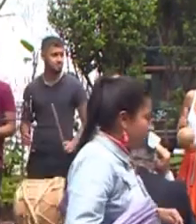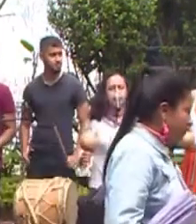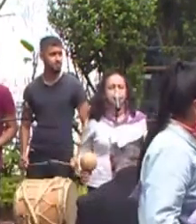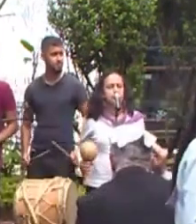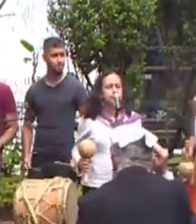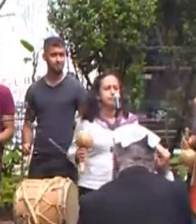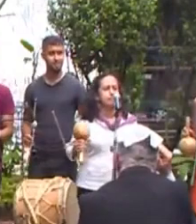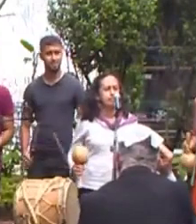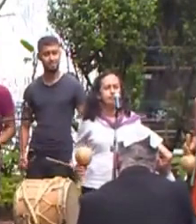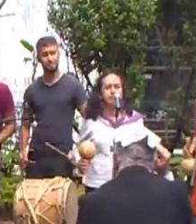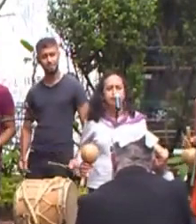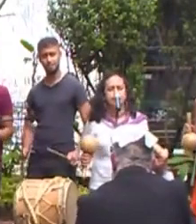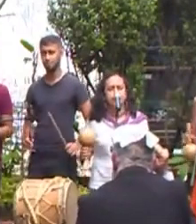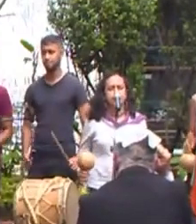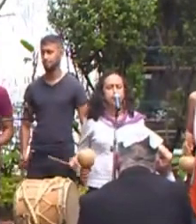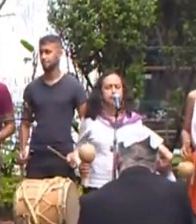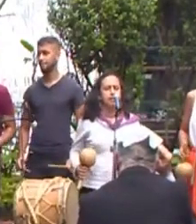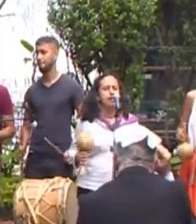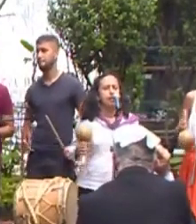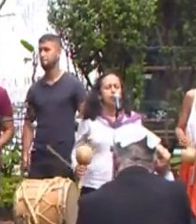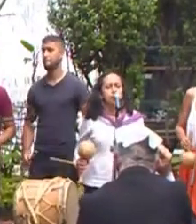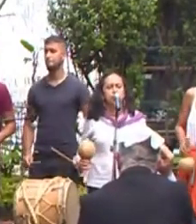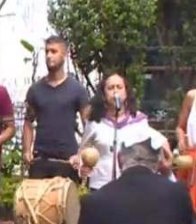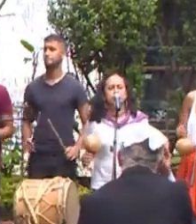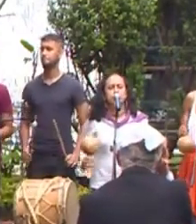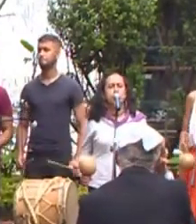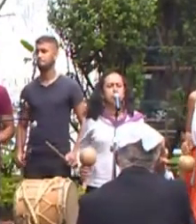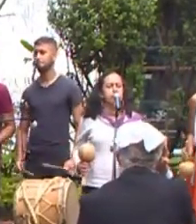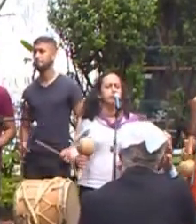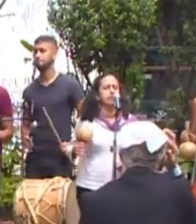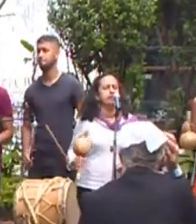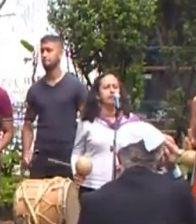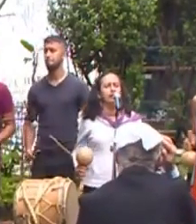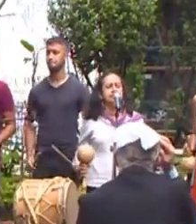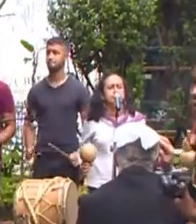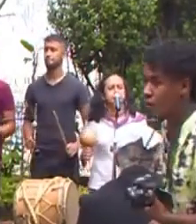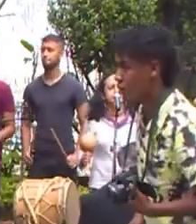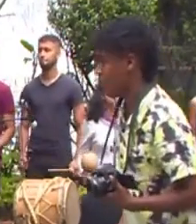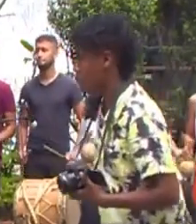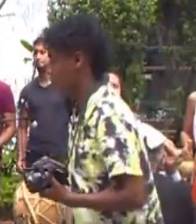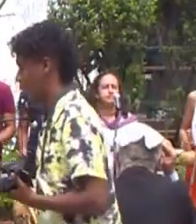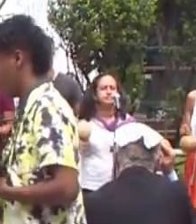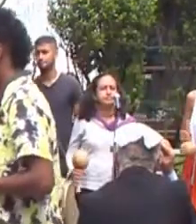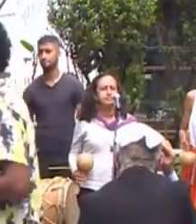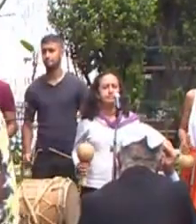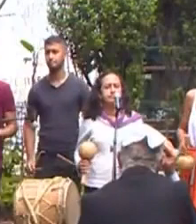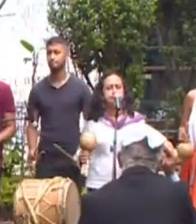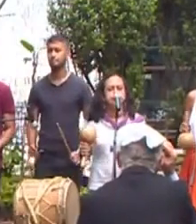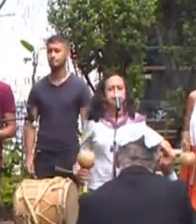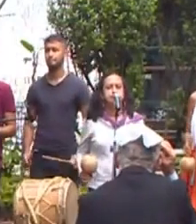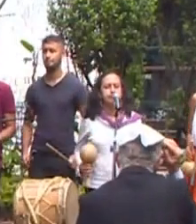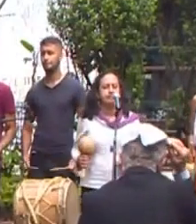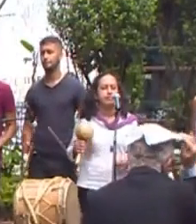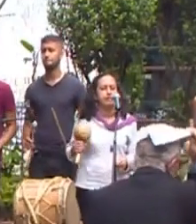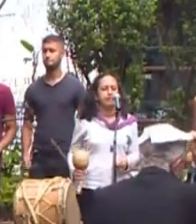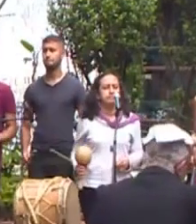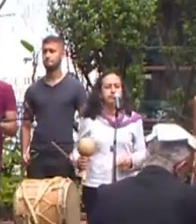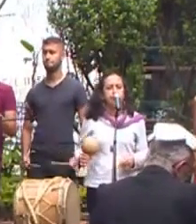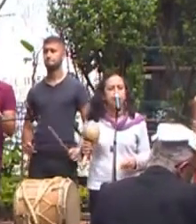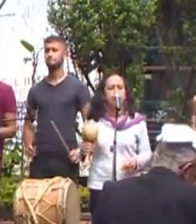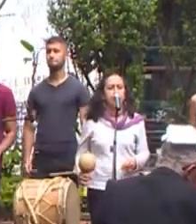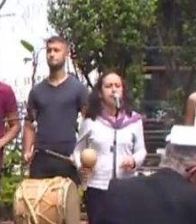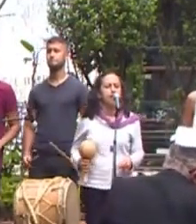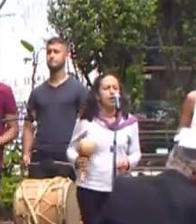me oye, oye. ¿Por qué me pega? ¿Por qué me pega, madre